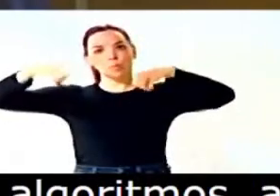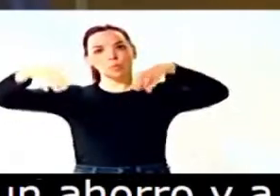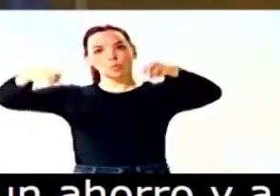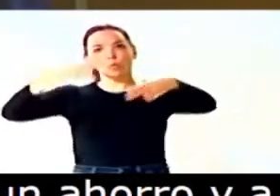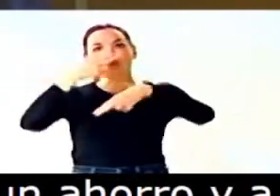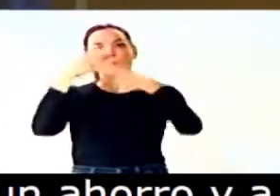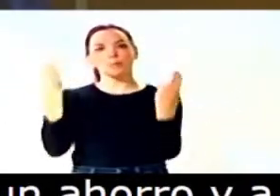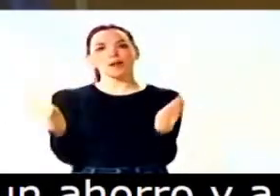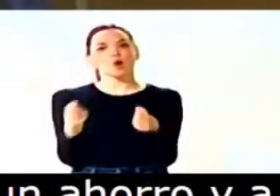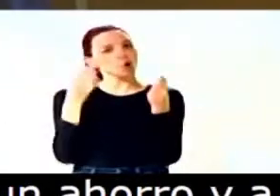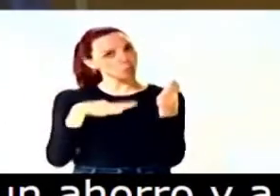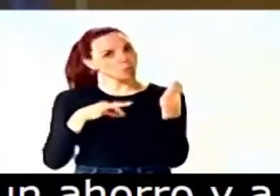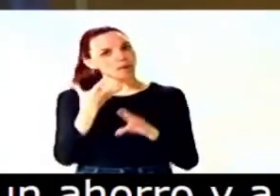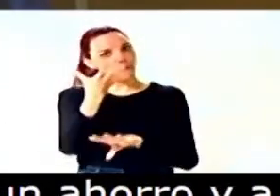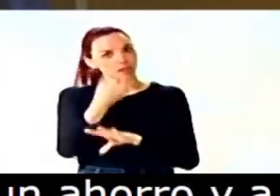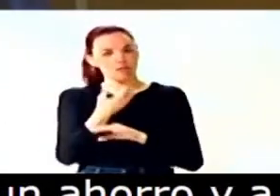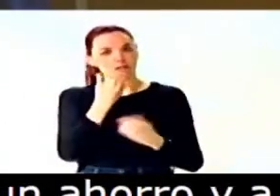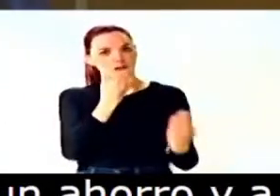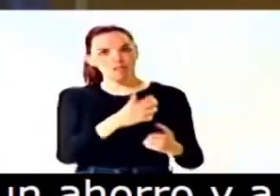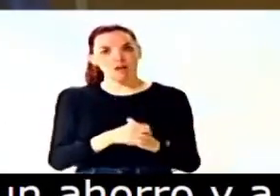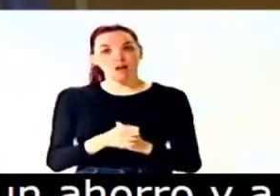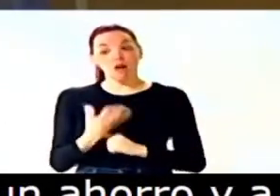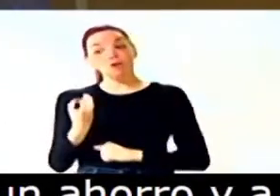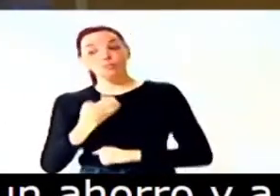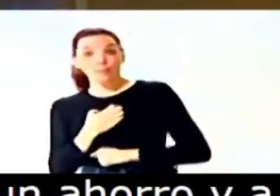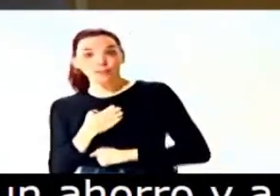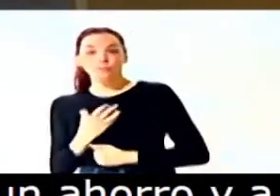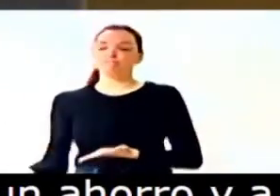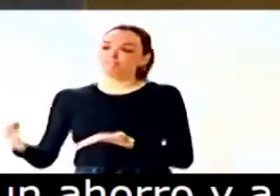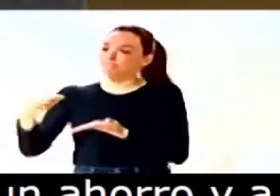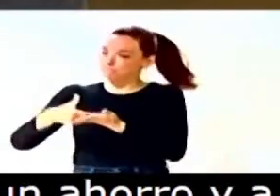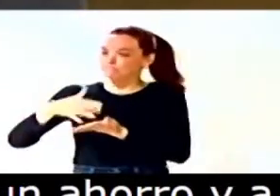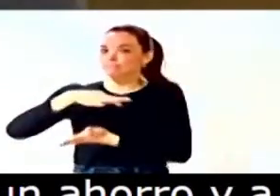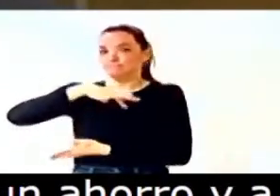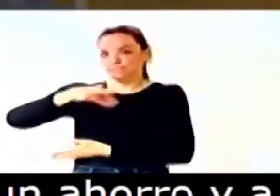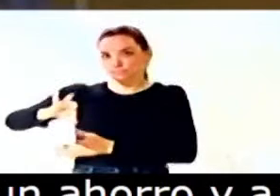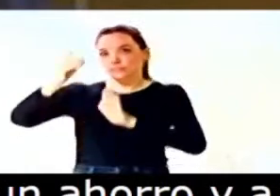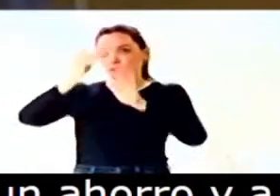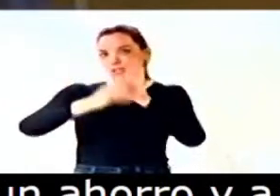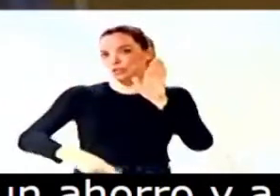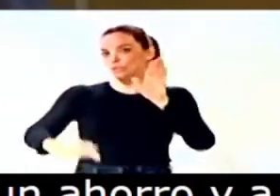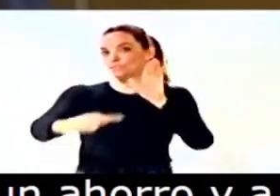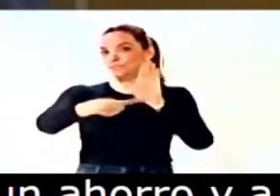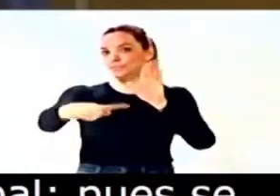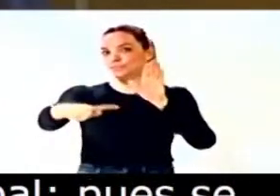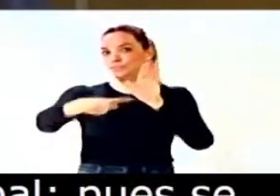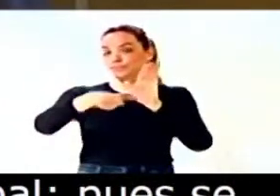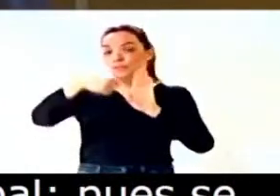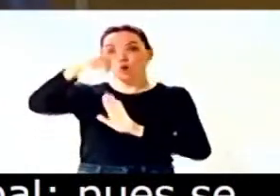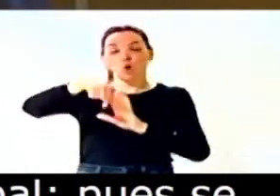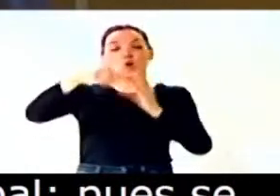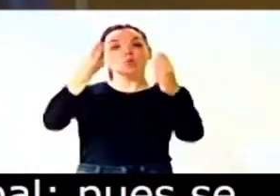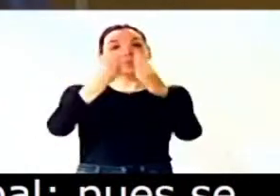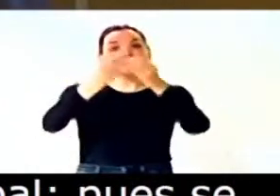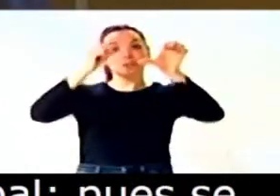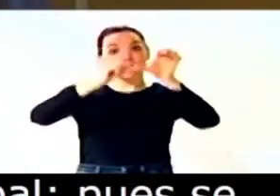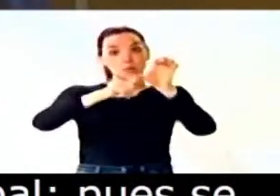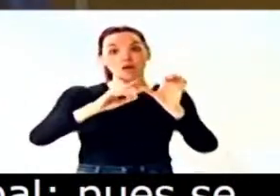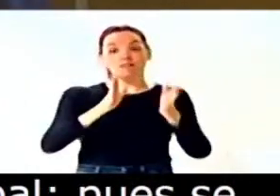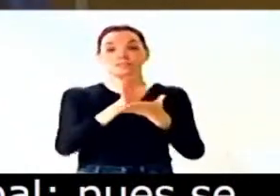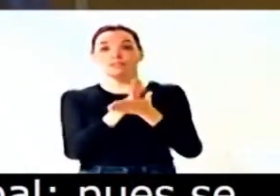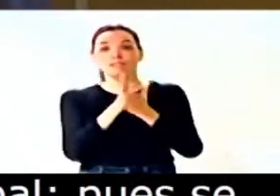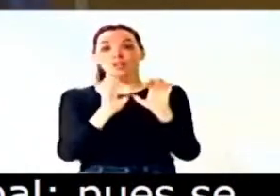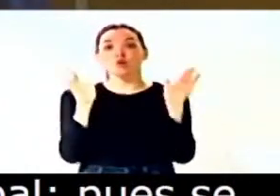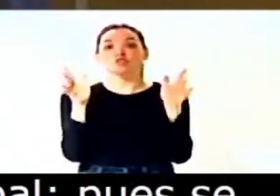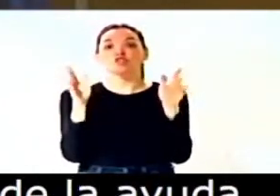municipal. Pues se podrán acoger esos ayuntamientos a través de la ayuda que el Consejo de Gobierno de la Junta de Extremadura hoy ha